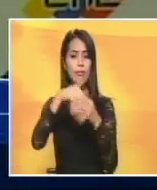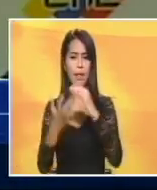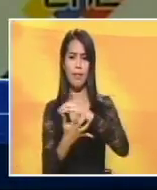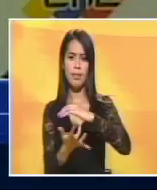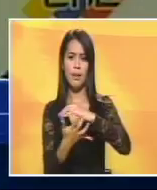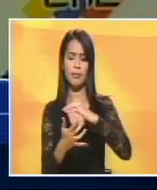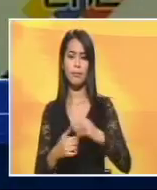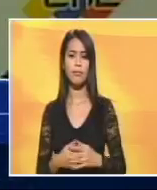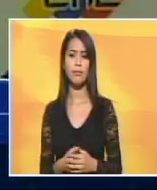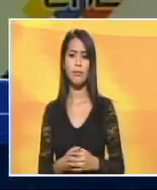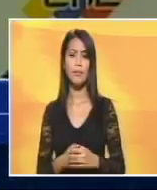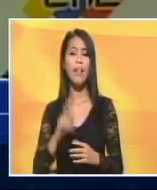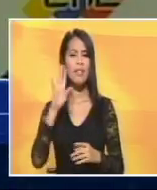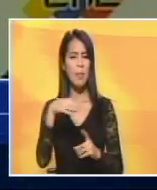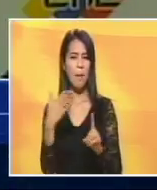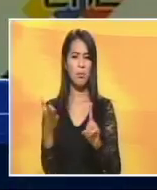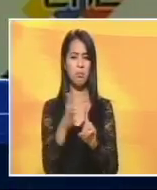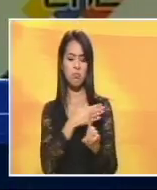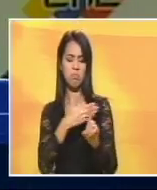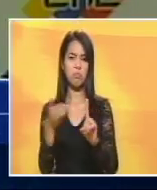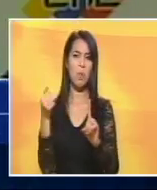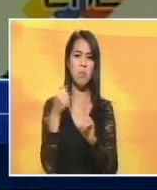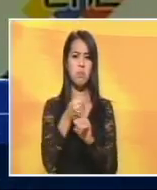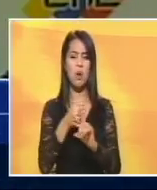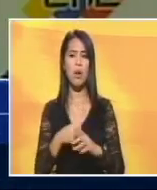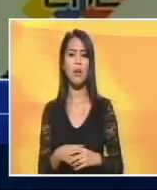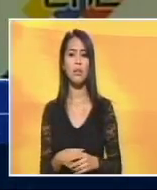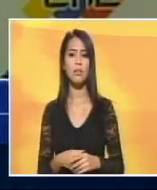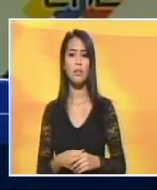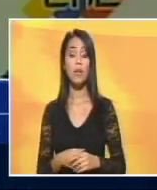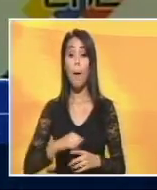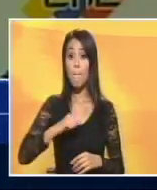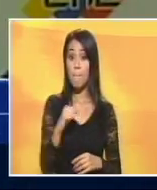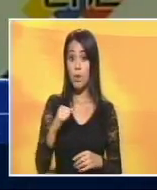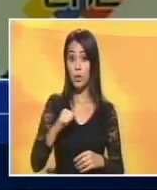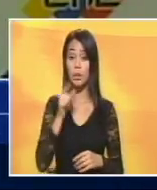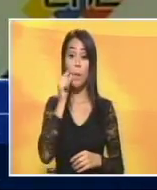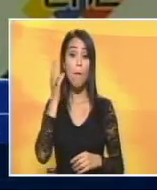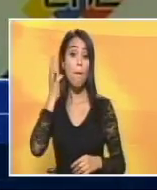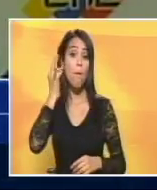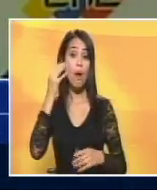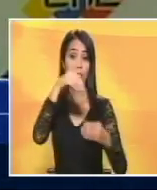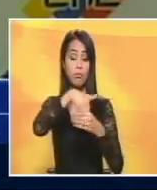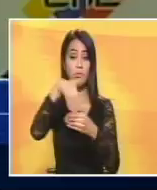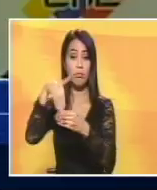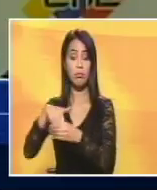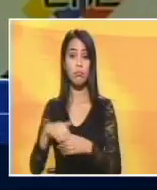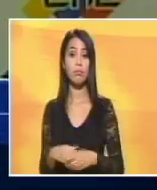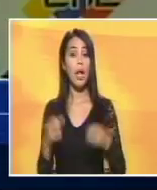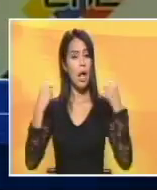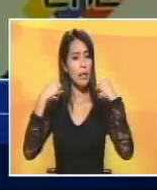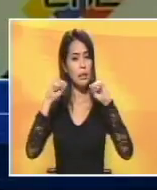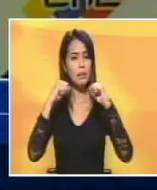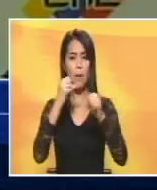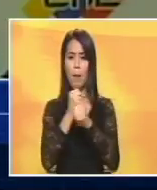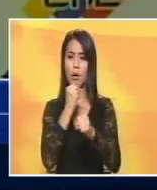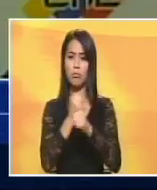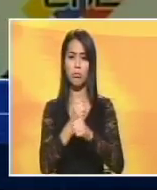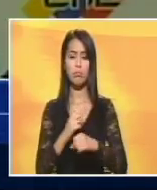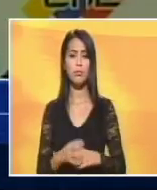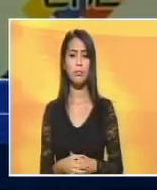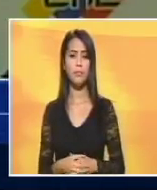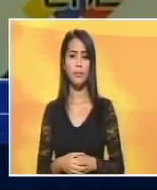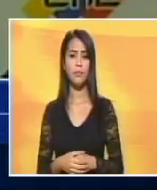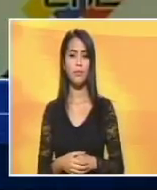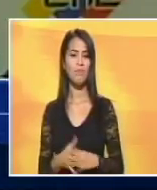votación, golpeados y amenazados funcionarios y funcionarias electorales en el ejercicio de sus funciones con